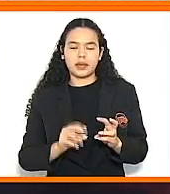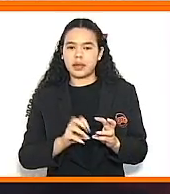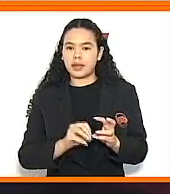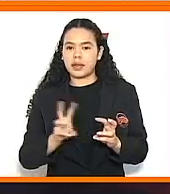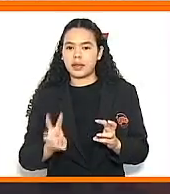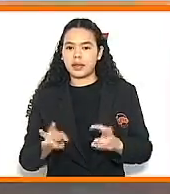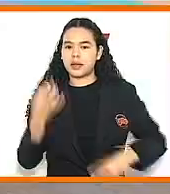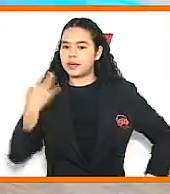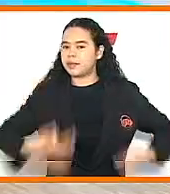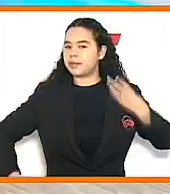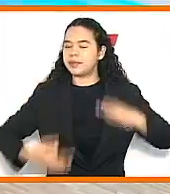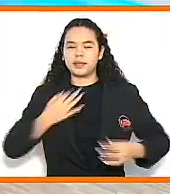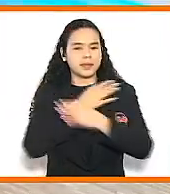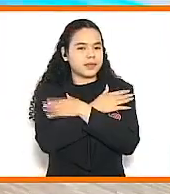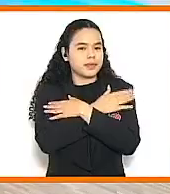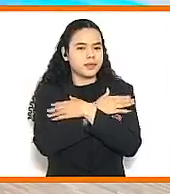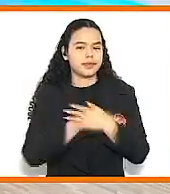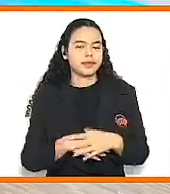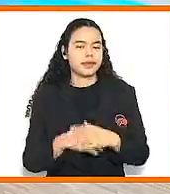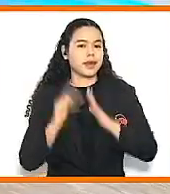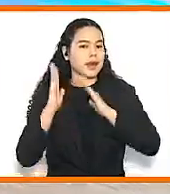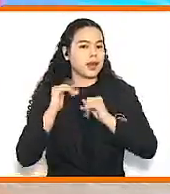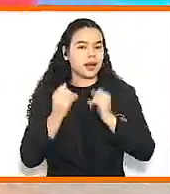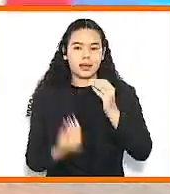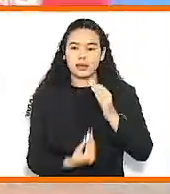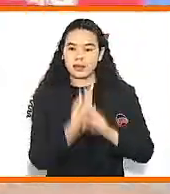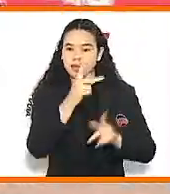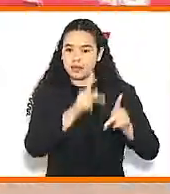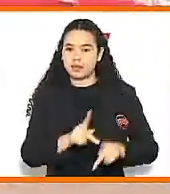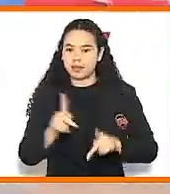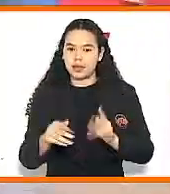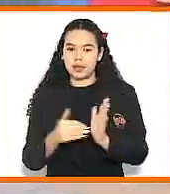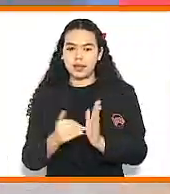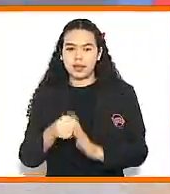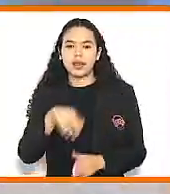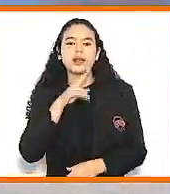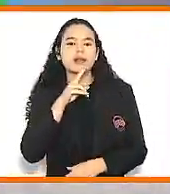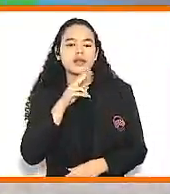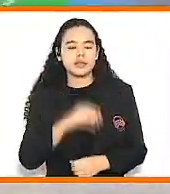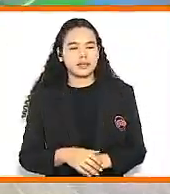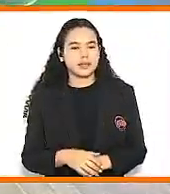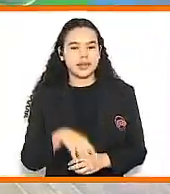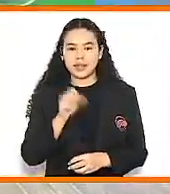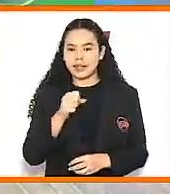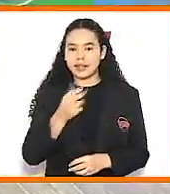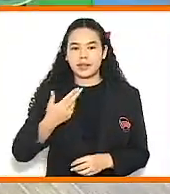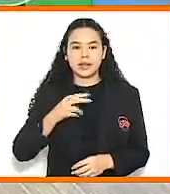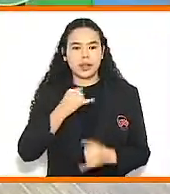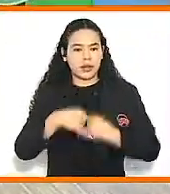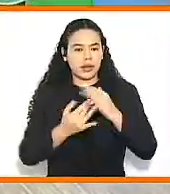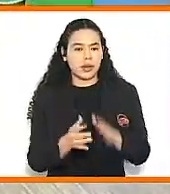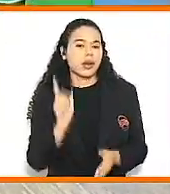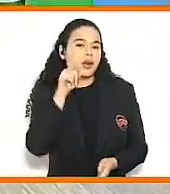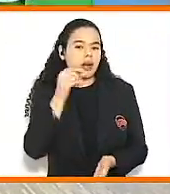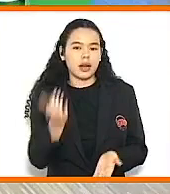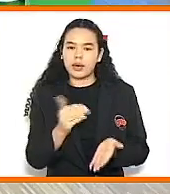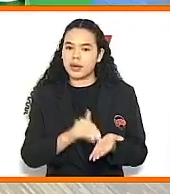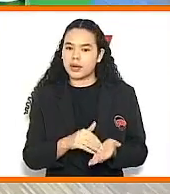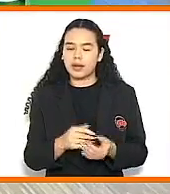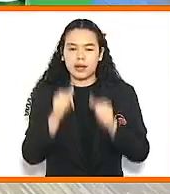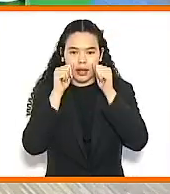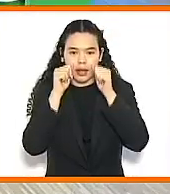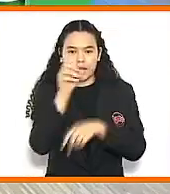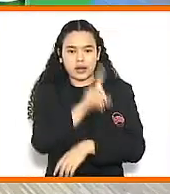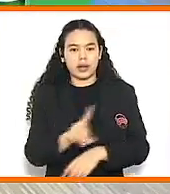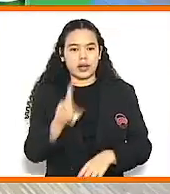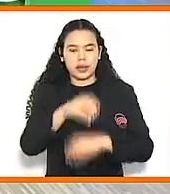06. Muchas felicidades. Esperamos que tengamos nuevo millonario en Honduras, Tati. Así es, así, querido jugador. Te esperamos mañana en nuestros sorteos de domingo.